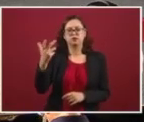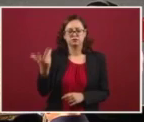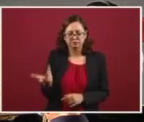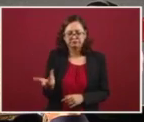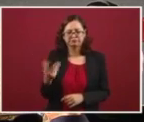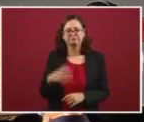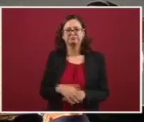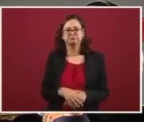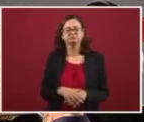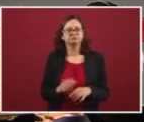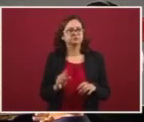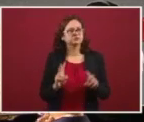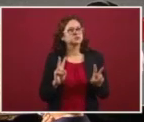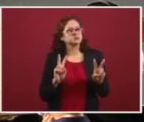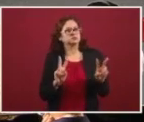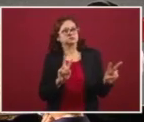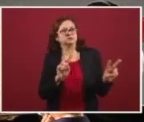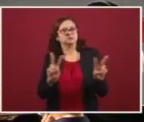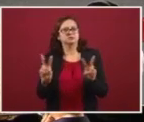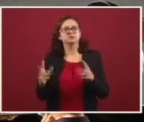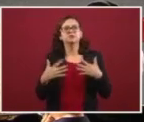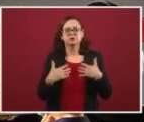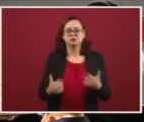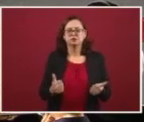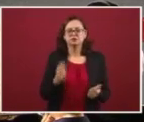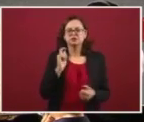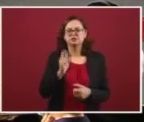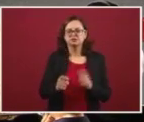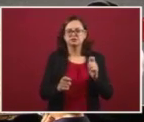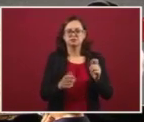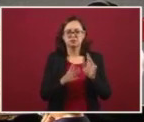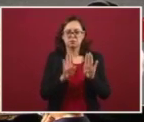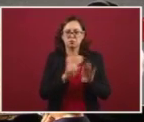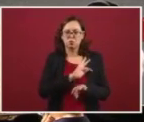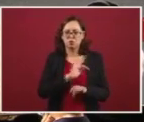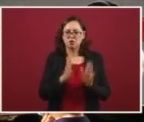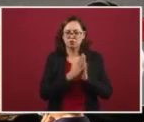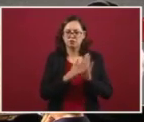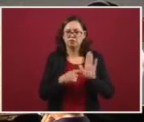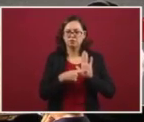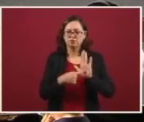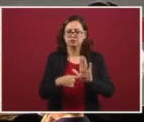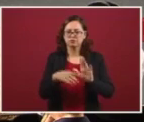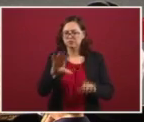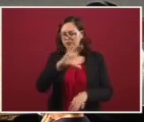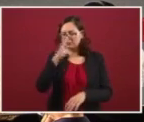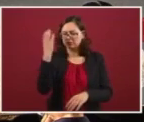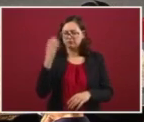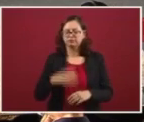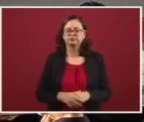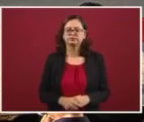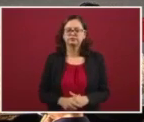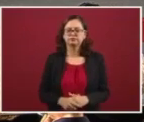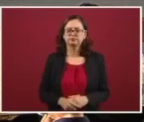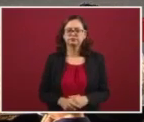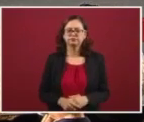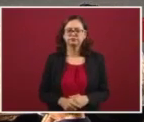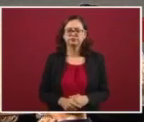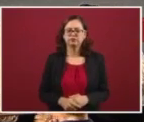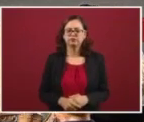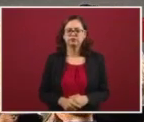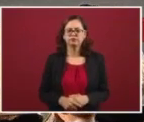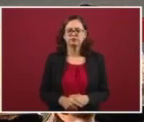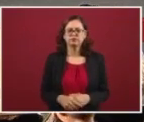un mayor detenimiento de las características del bien inmueble. Por favor, si fueran tan amables. Miren, este es el